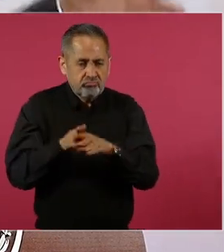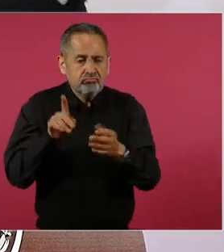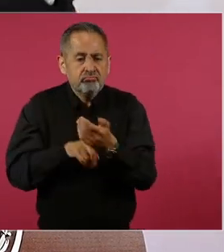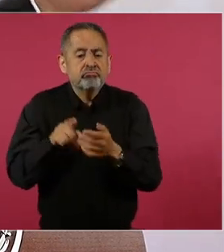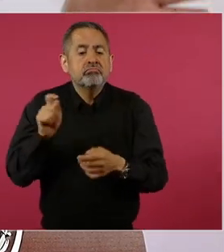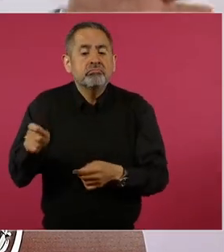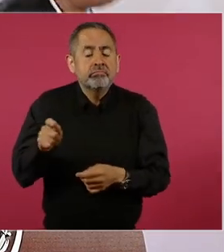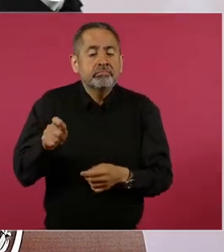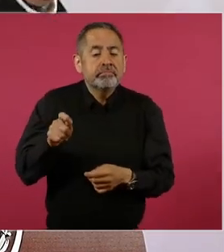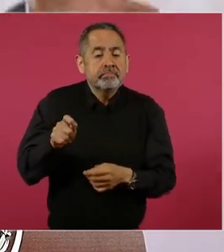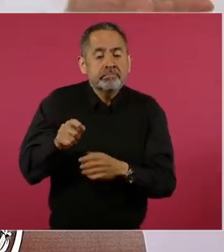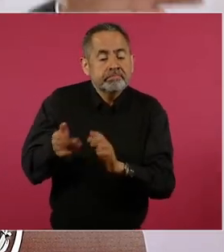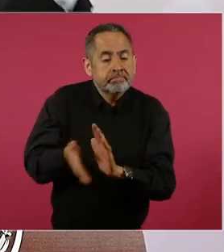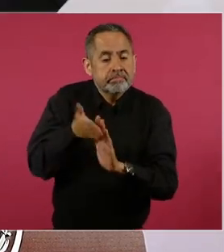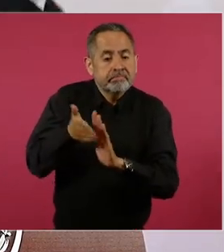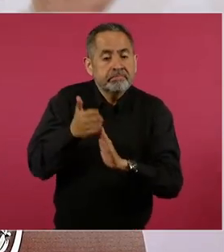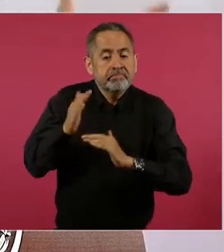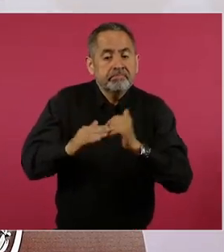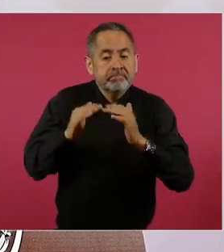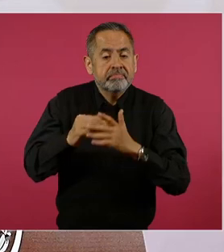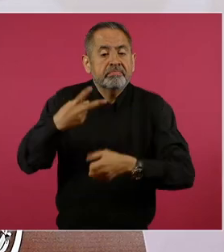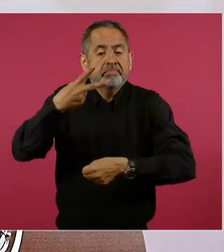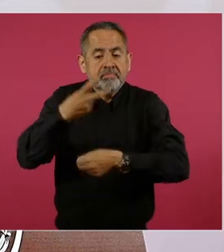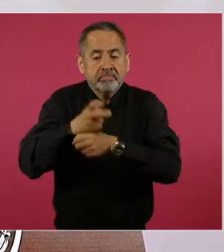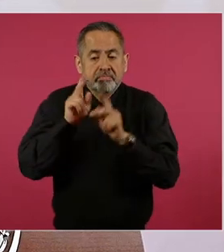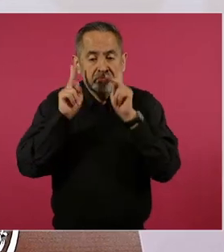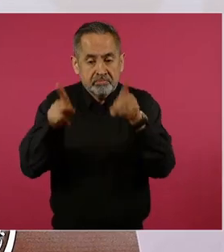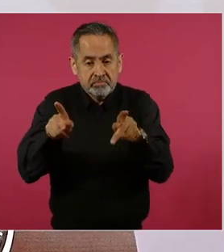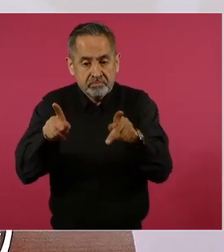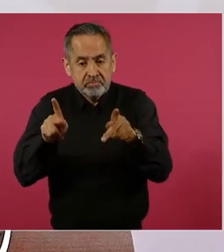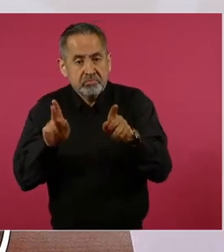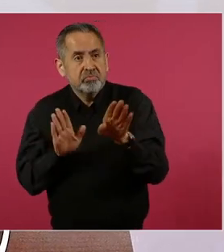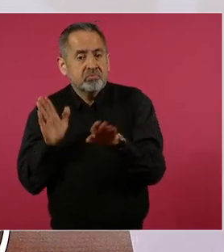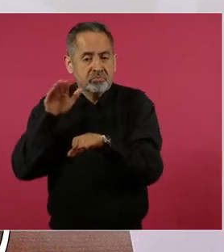la construcción de los segundos pisos.